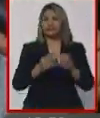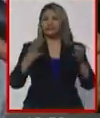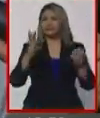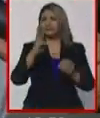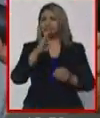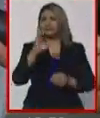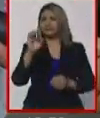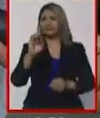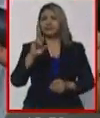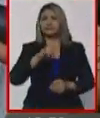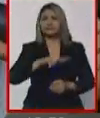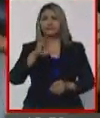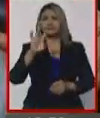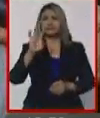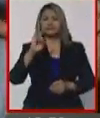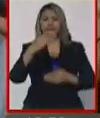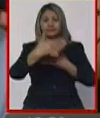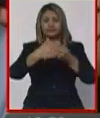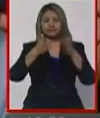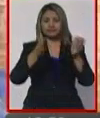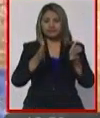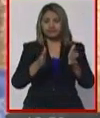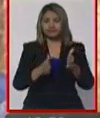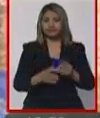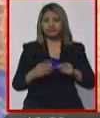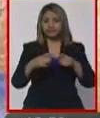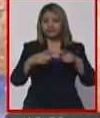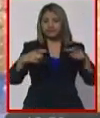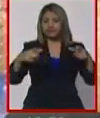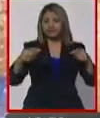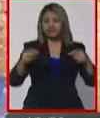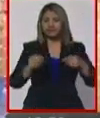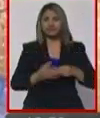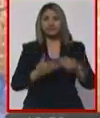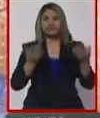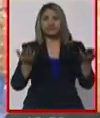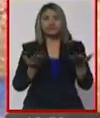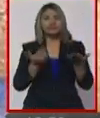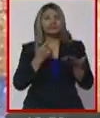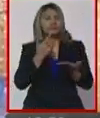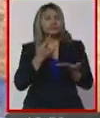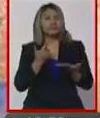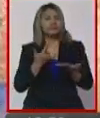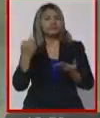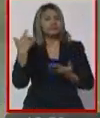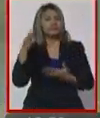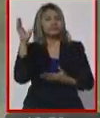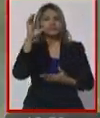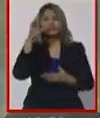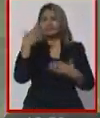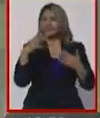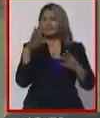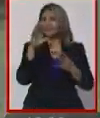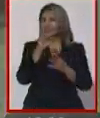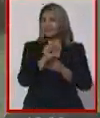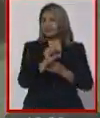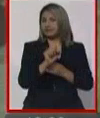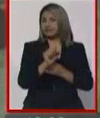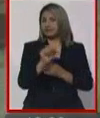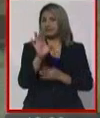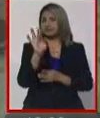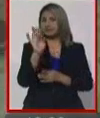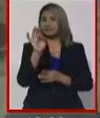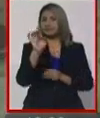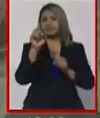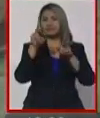de 637 paquetes en forma de ladrillo, donde a raíz de dicho operativo se ha llegado a prender a